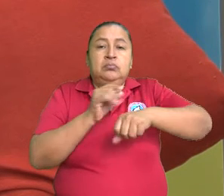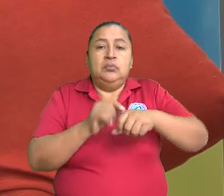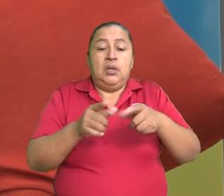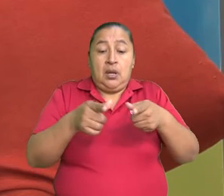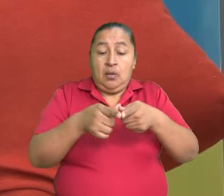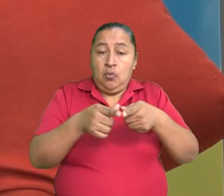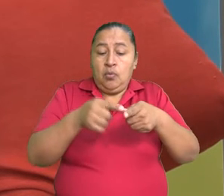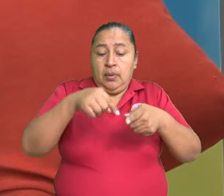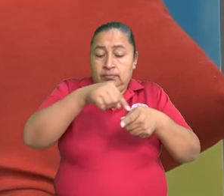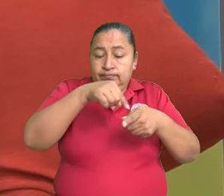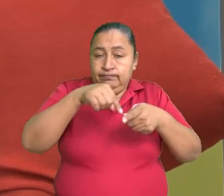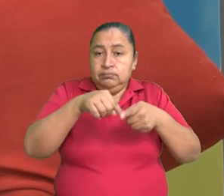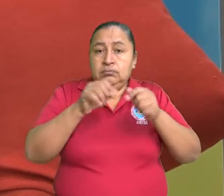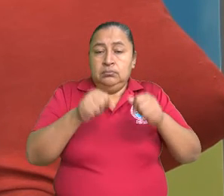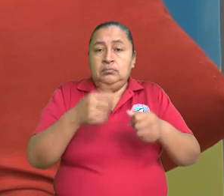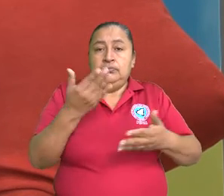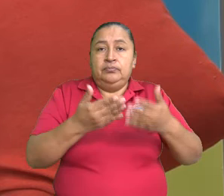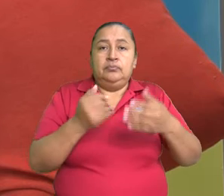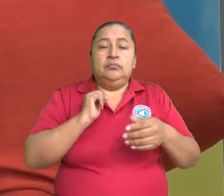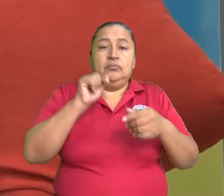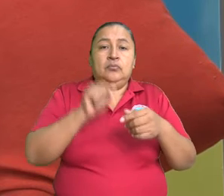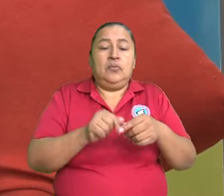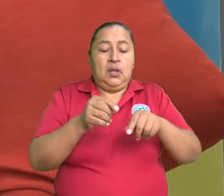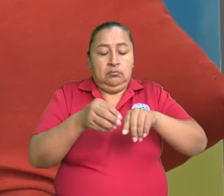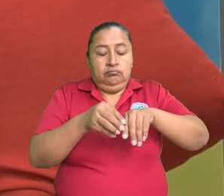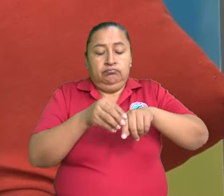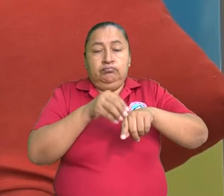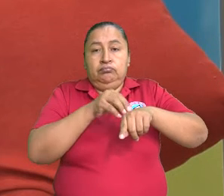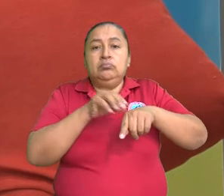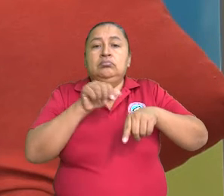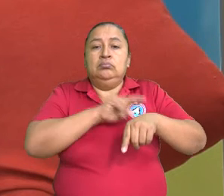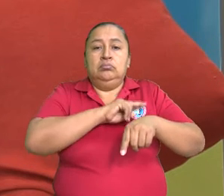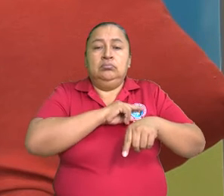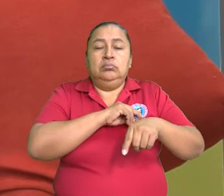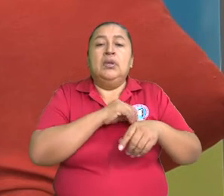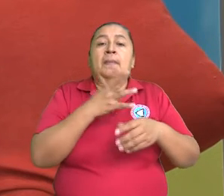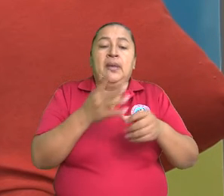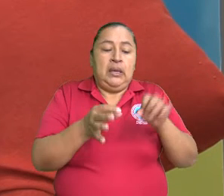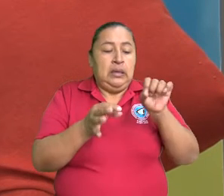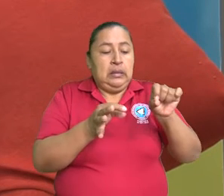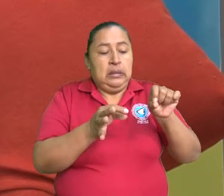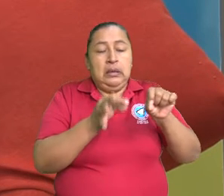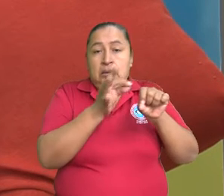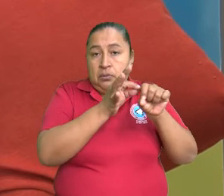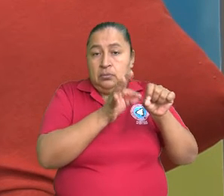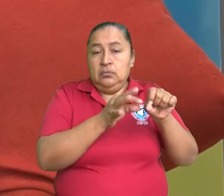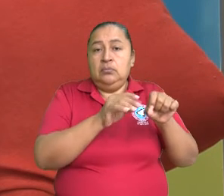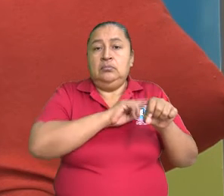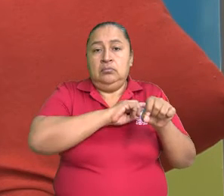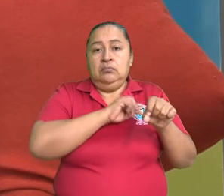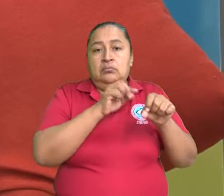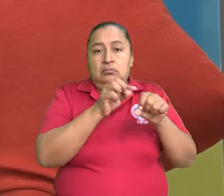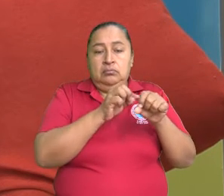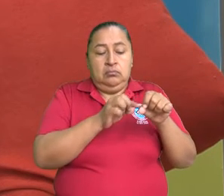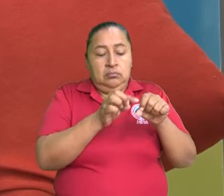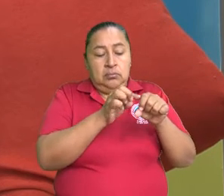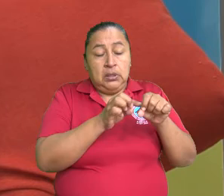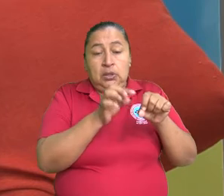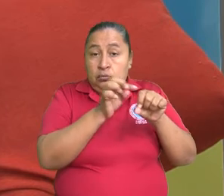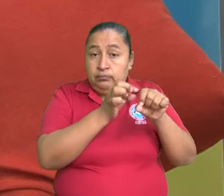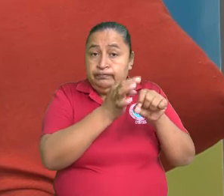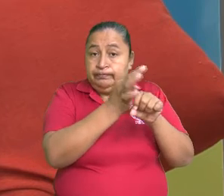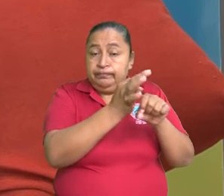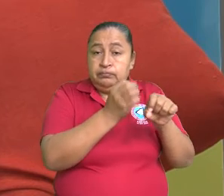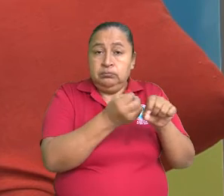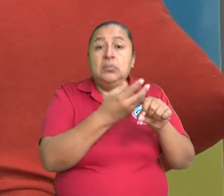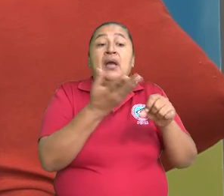vulva y el monte de Venus, también hay en el recto, a nivel del anillo del ano,